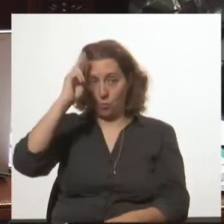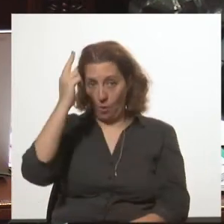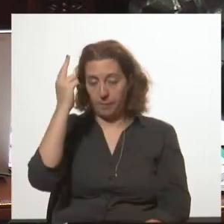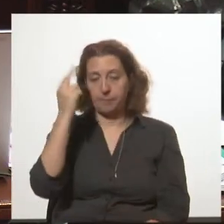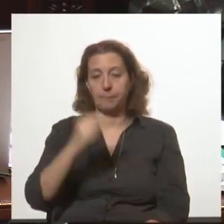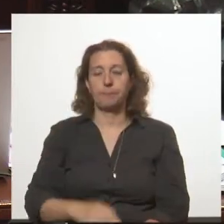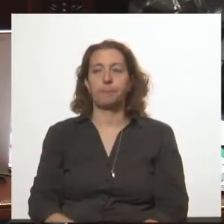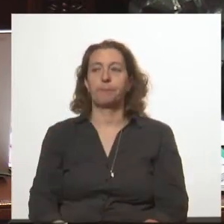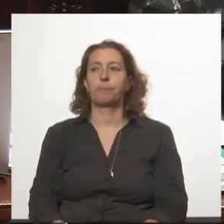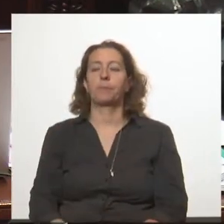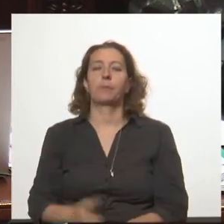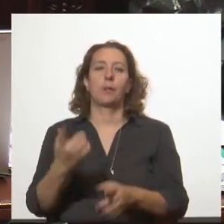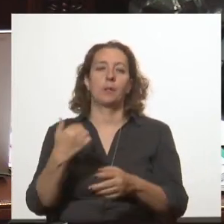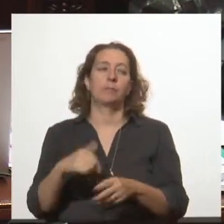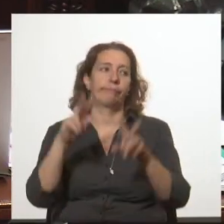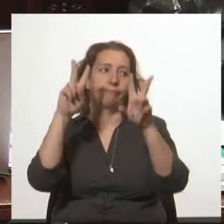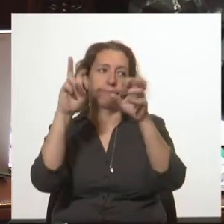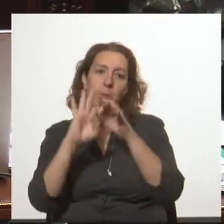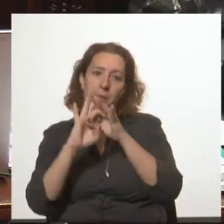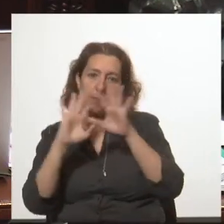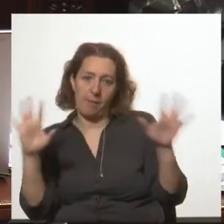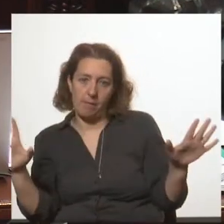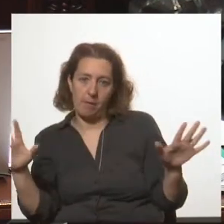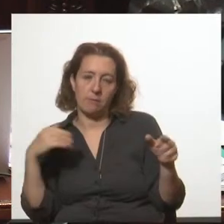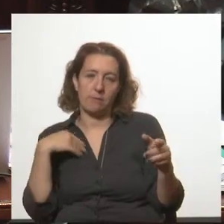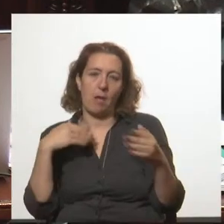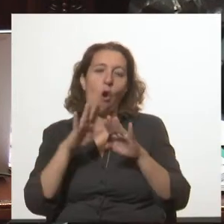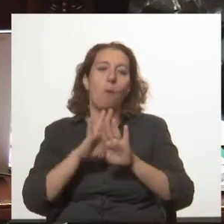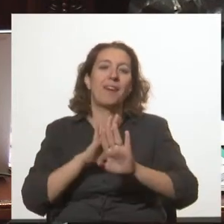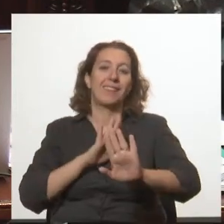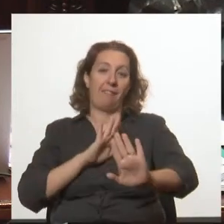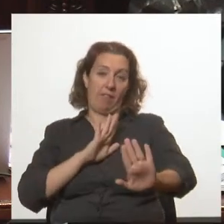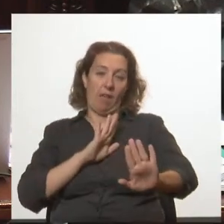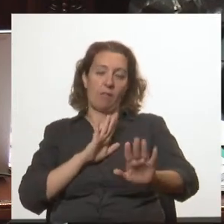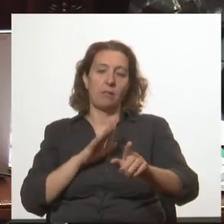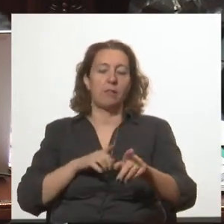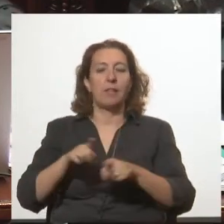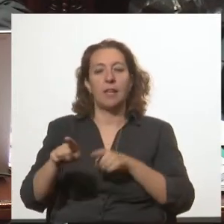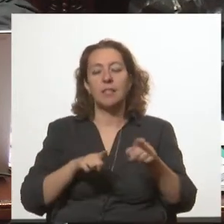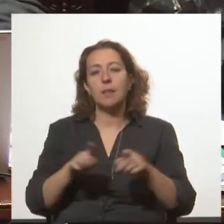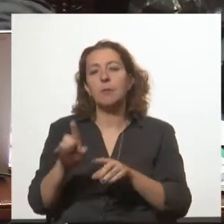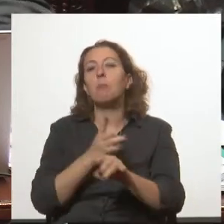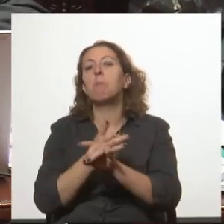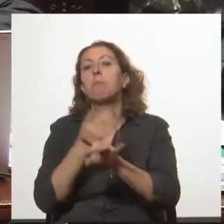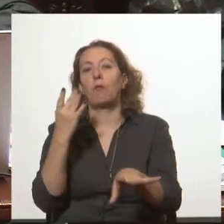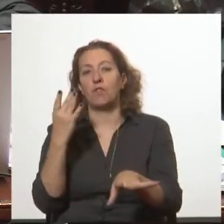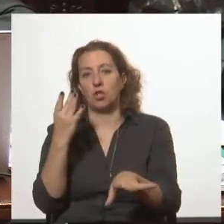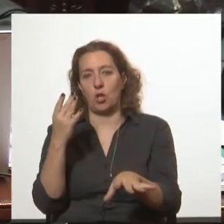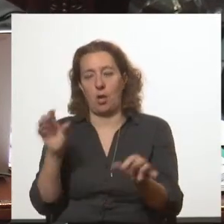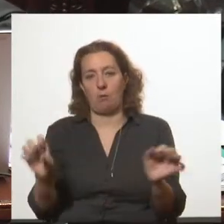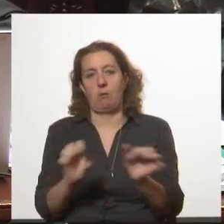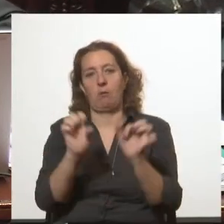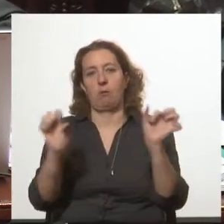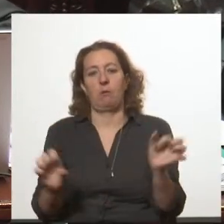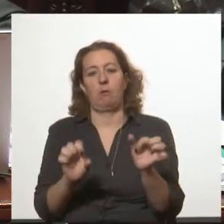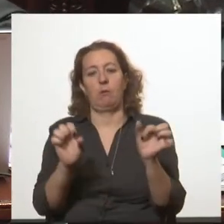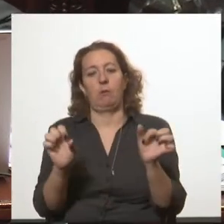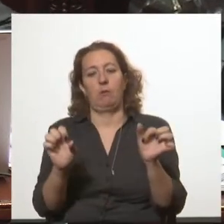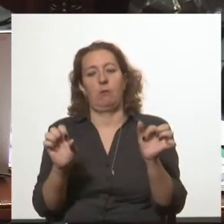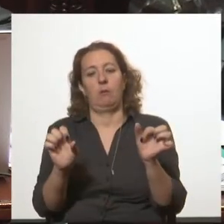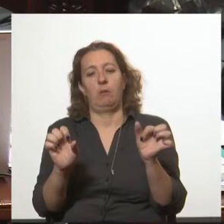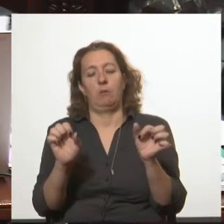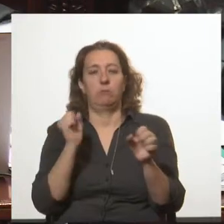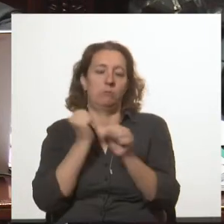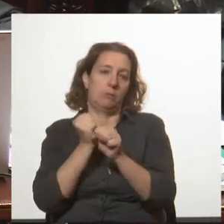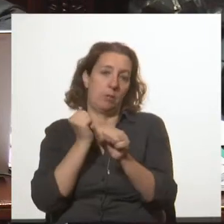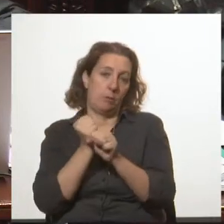en materia de independencia objetividad y diligenciamiento profesional para llevar adelante sus